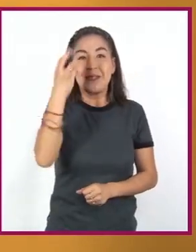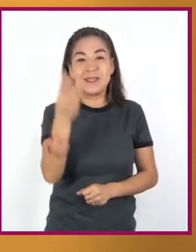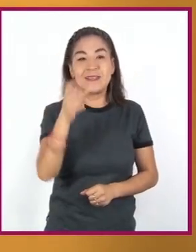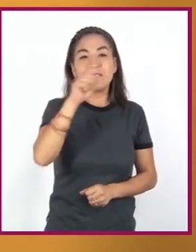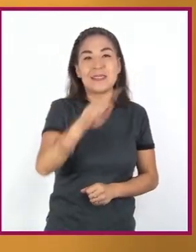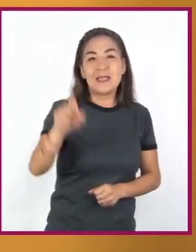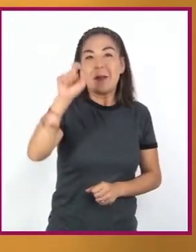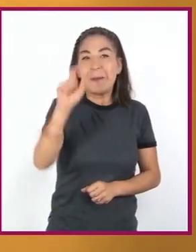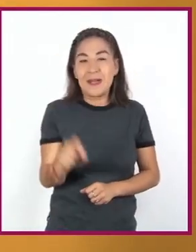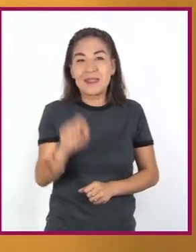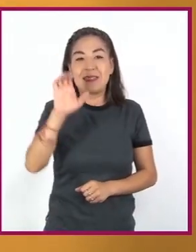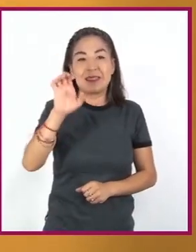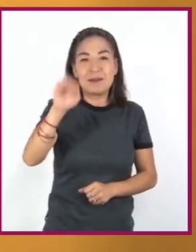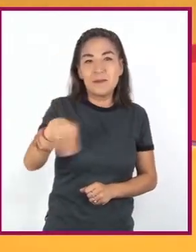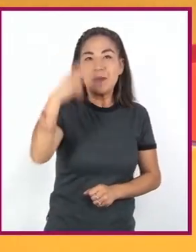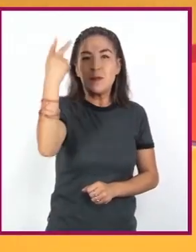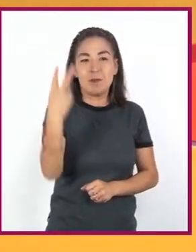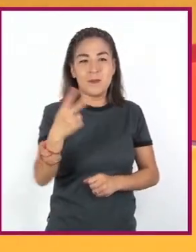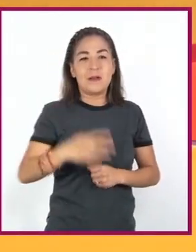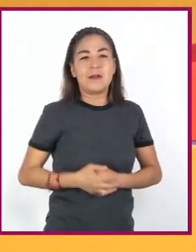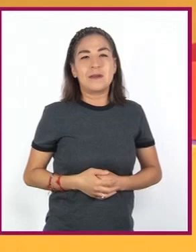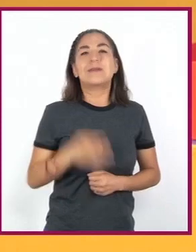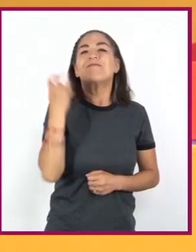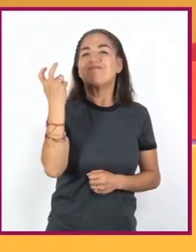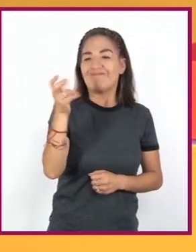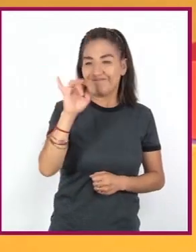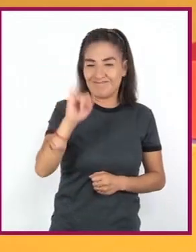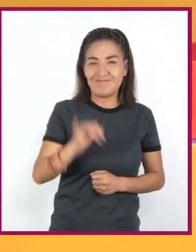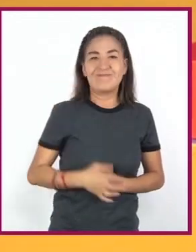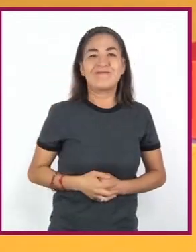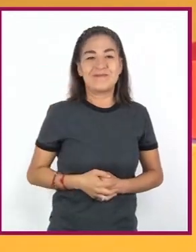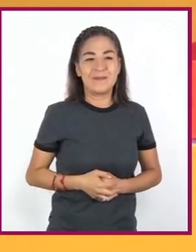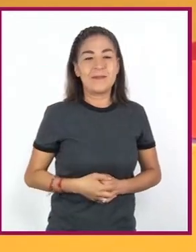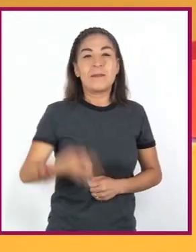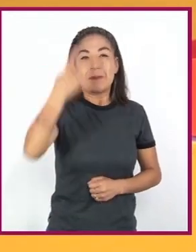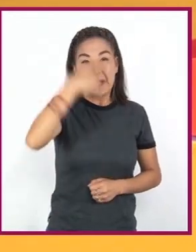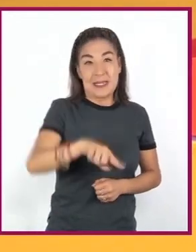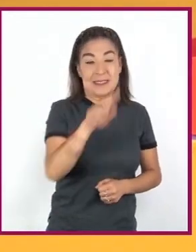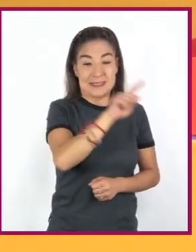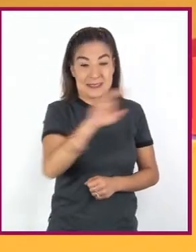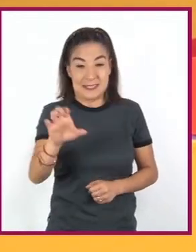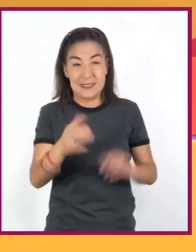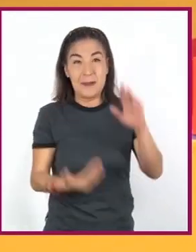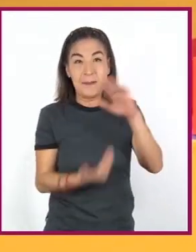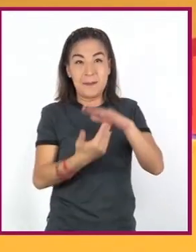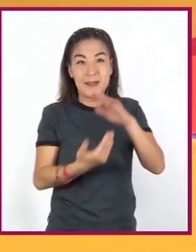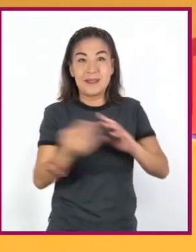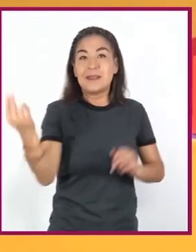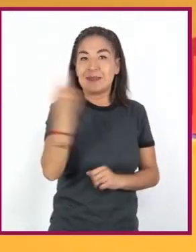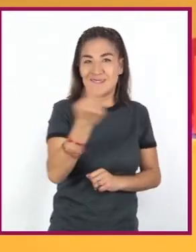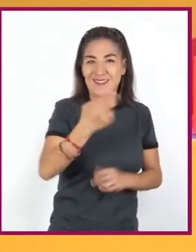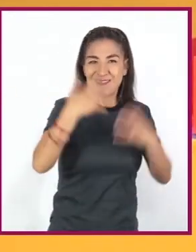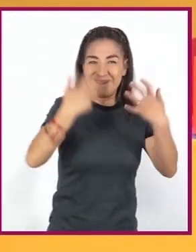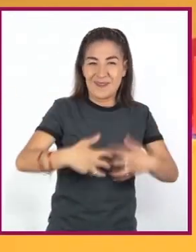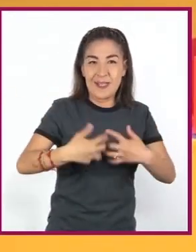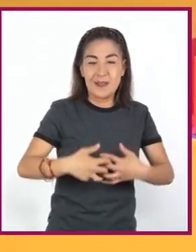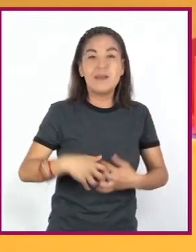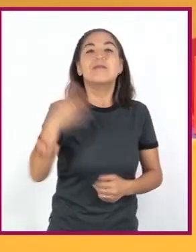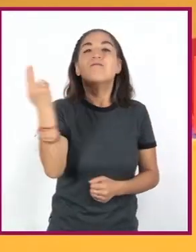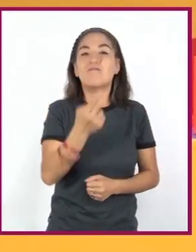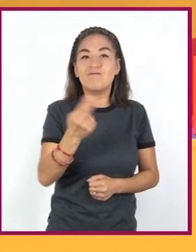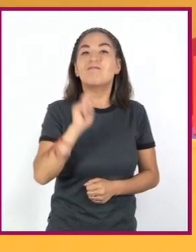193.120 centímetros cuadrados. Así es, Enrique. Para las 100 mesas que se necesitan fabricar, se